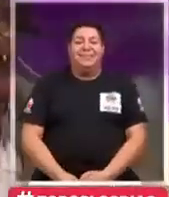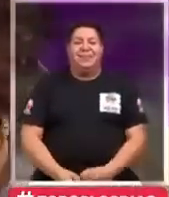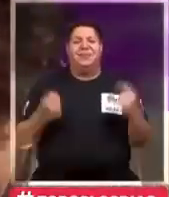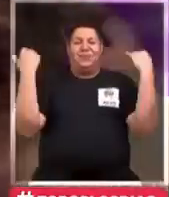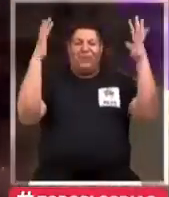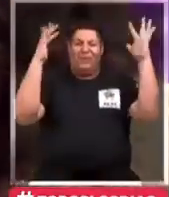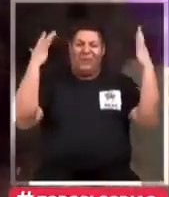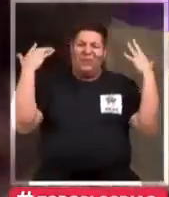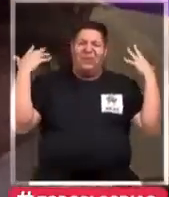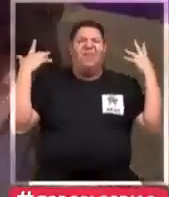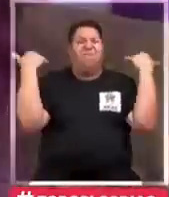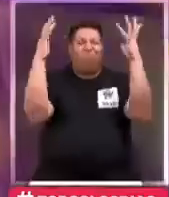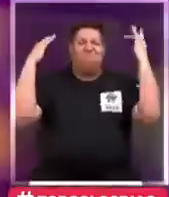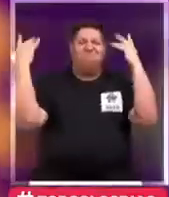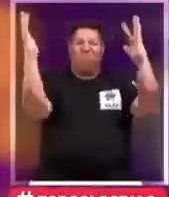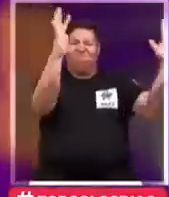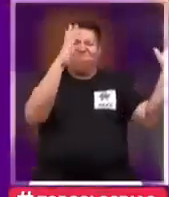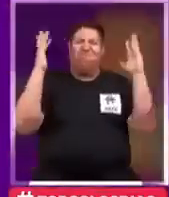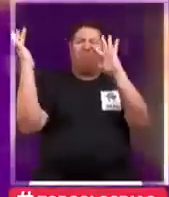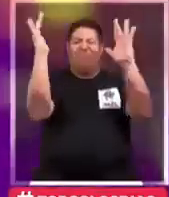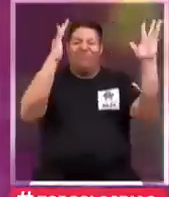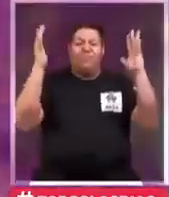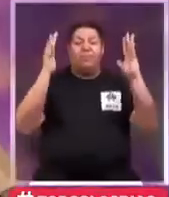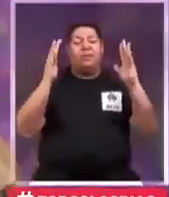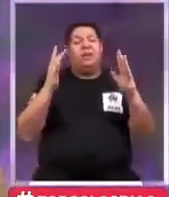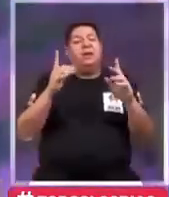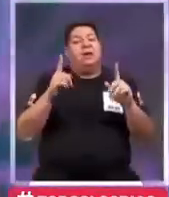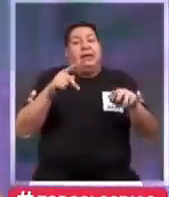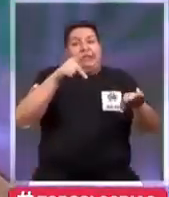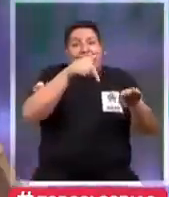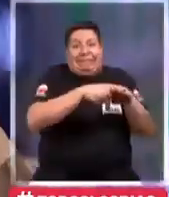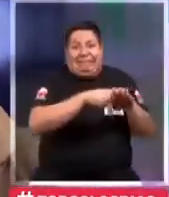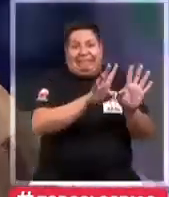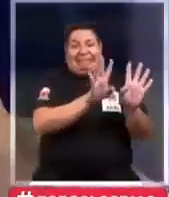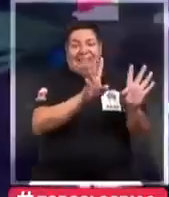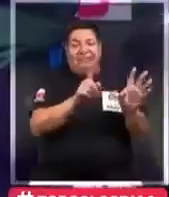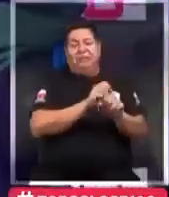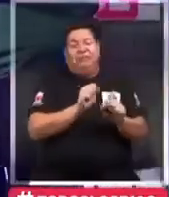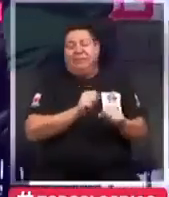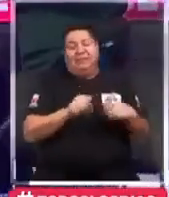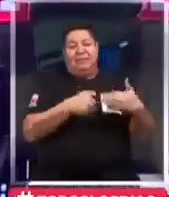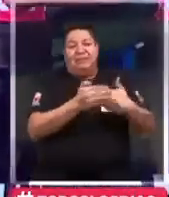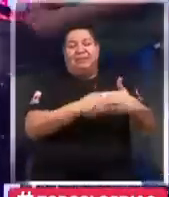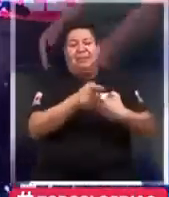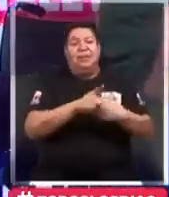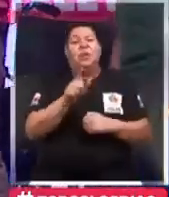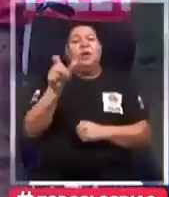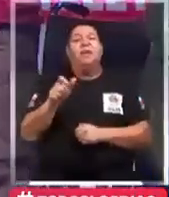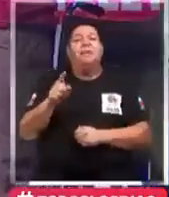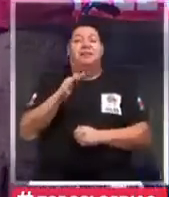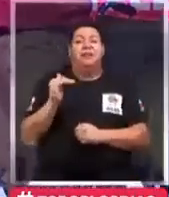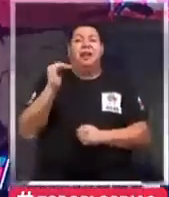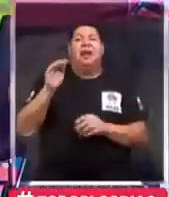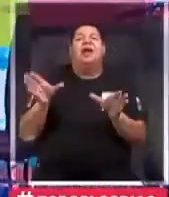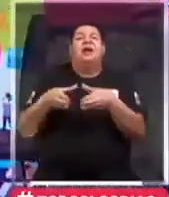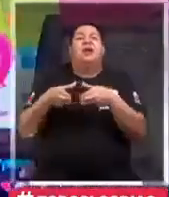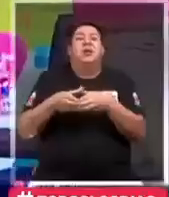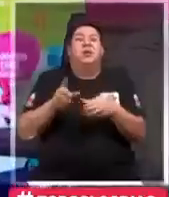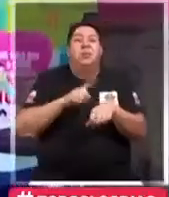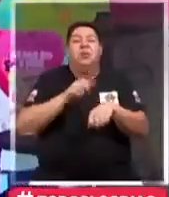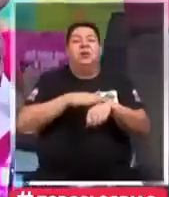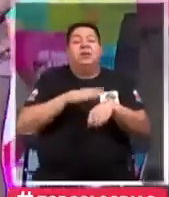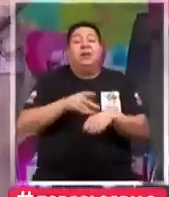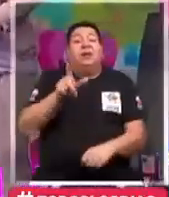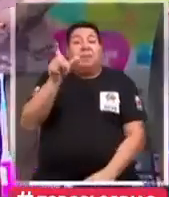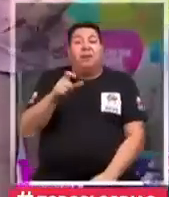El aplauso grande. No puedo interrumpir este afán, mi querido director, mi querido equipo.